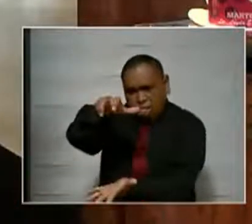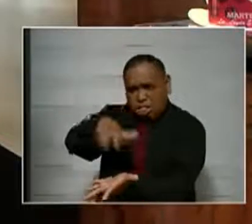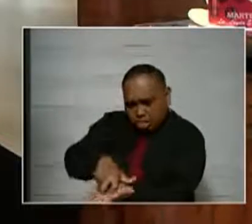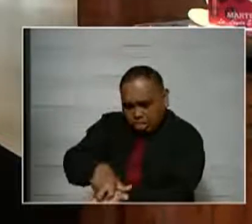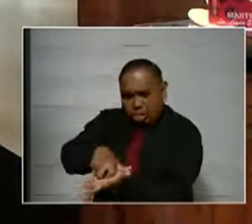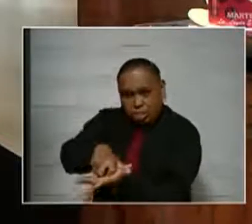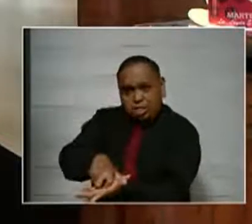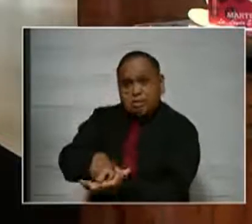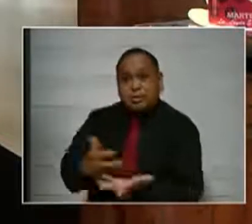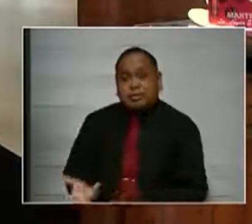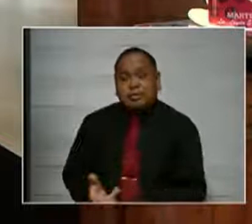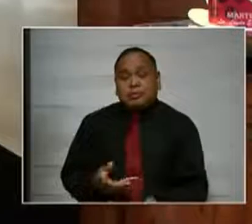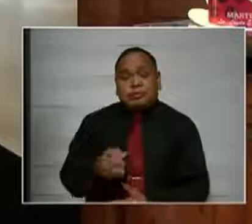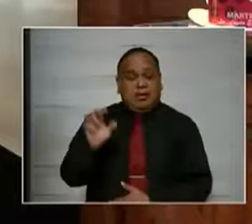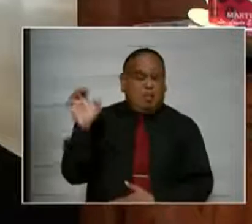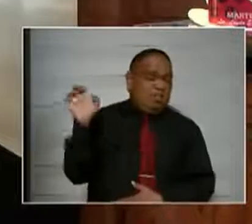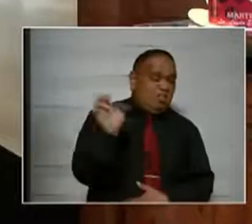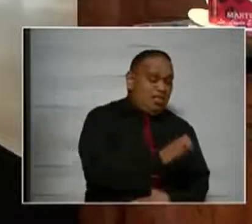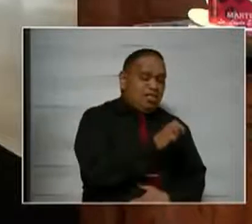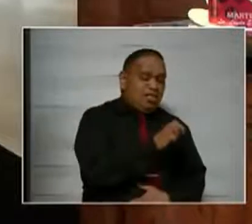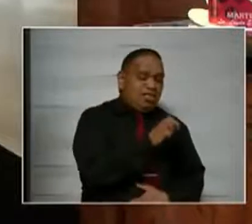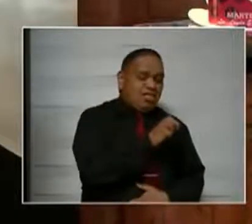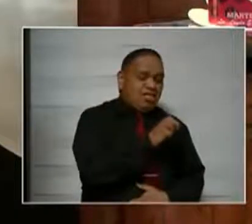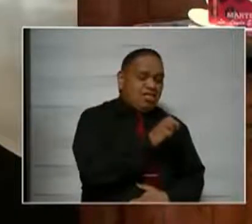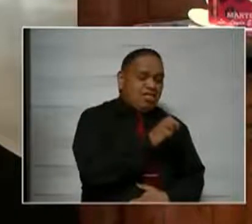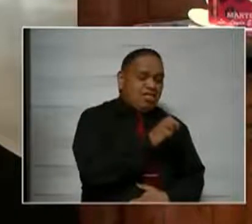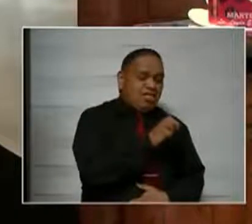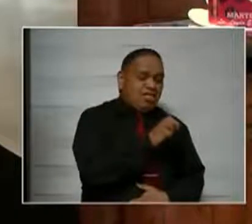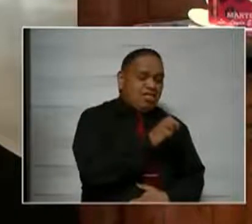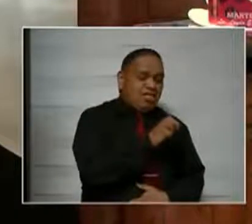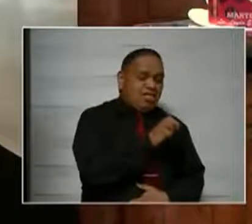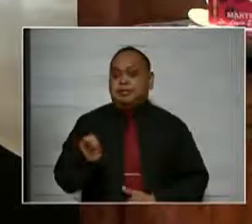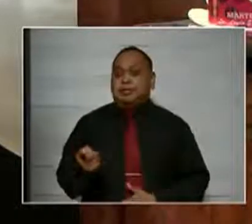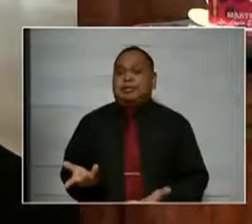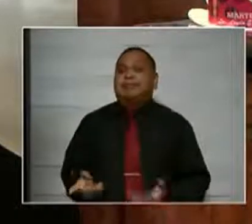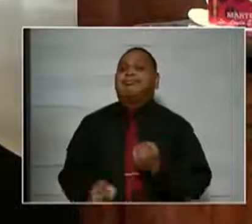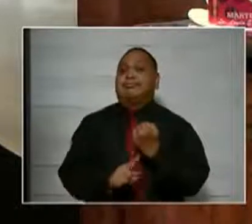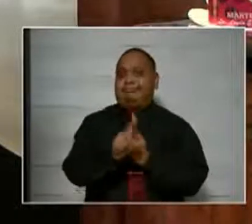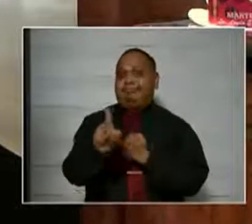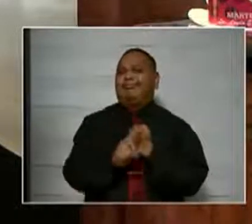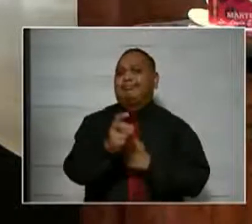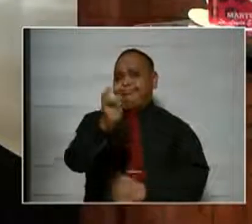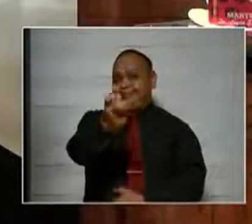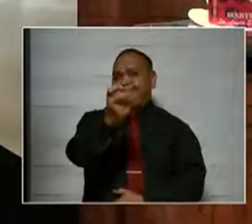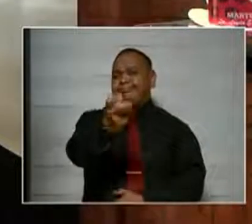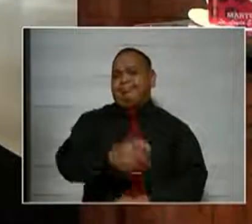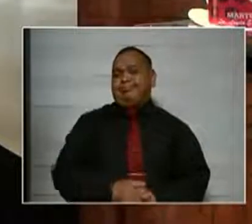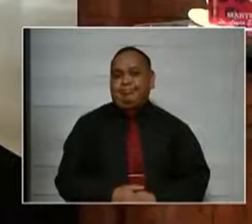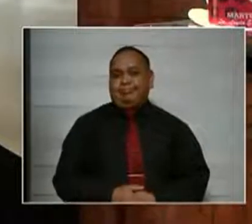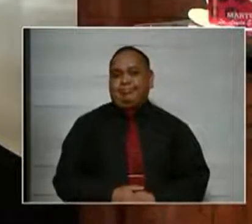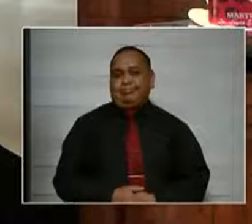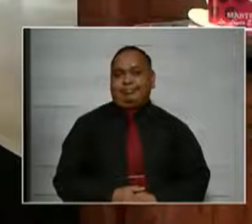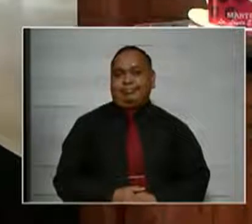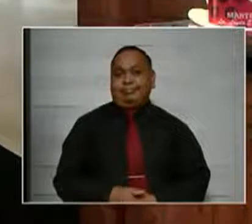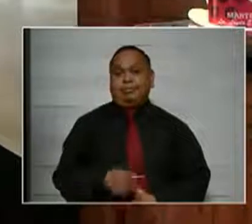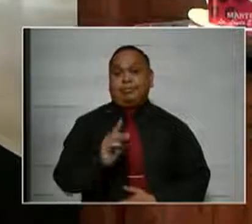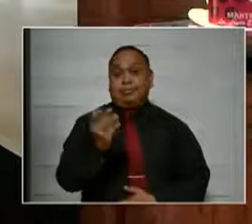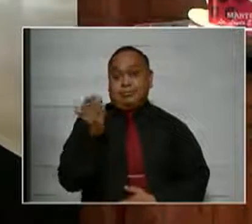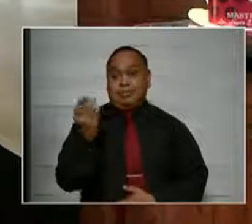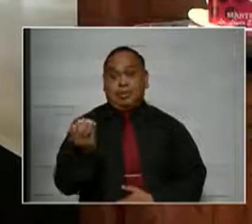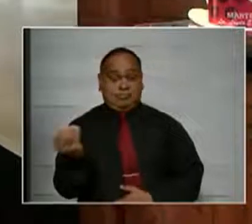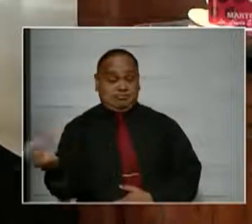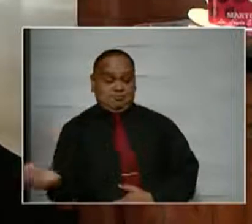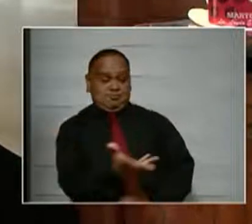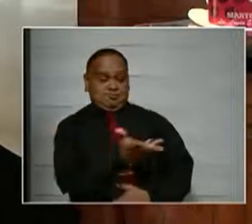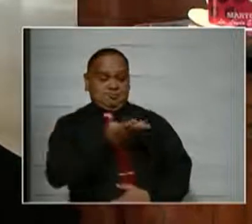y también Monreal fue uno de ellos no ese es el problema Entonces qué les vende que entonces